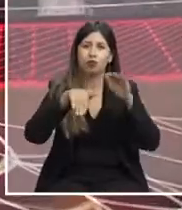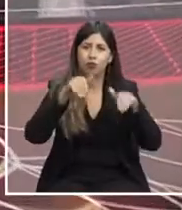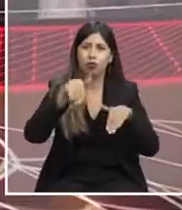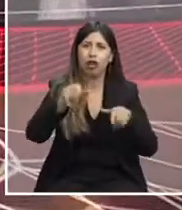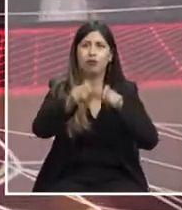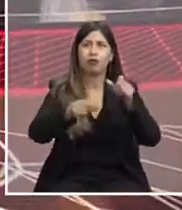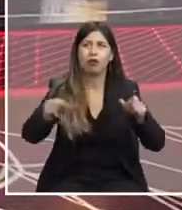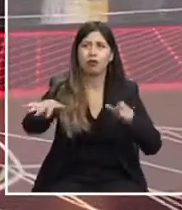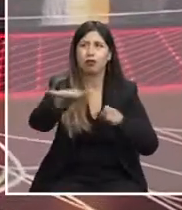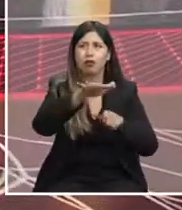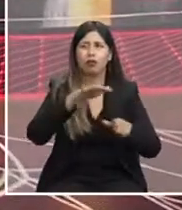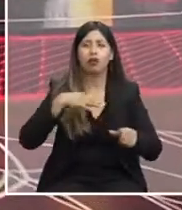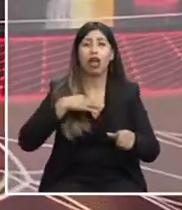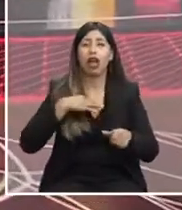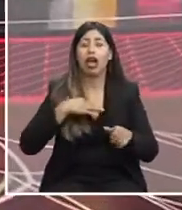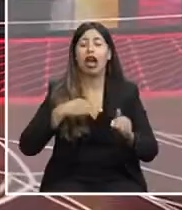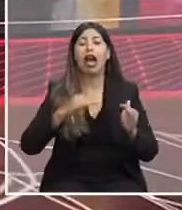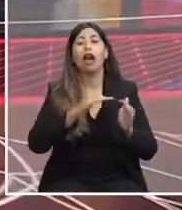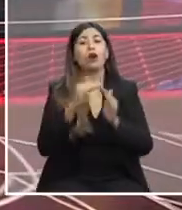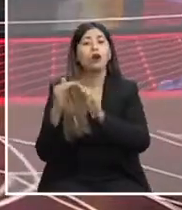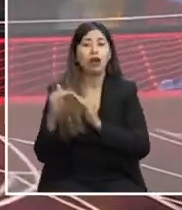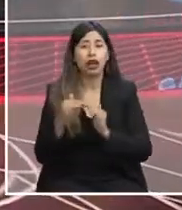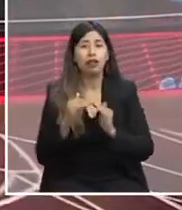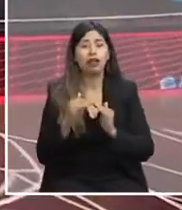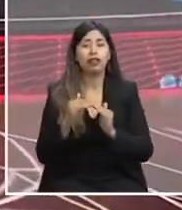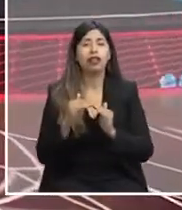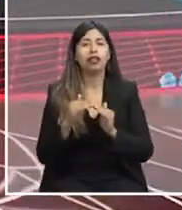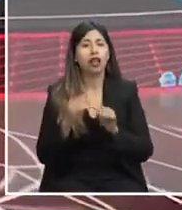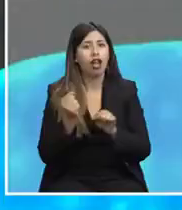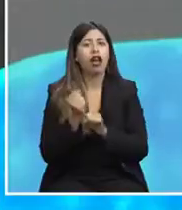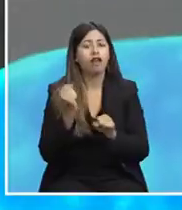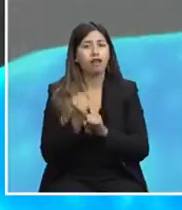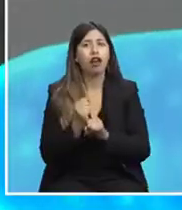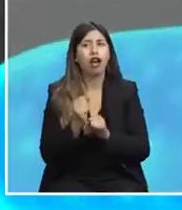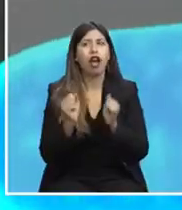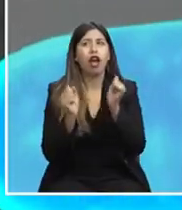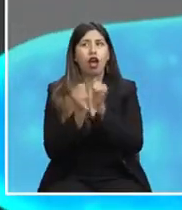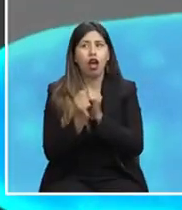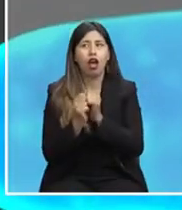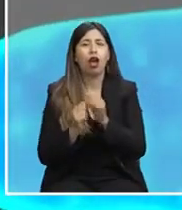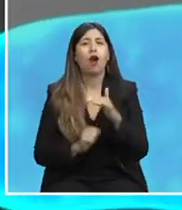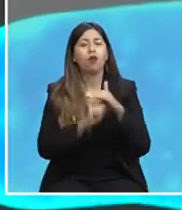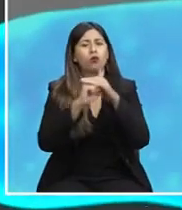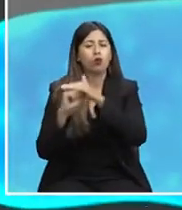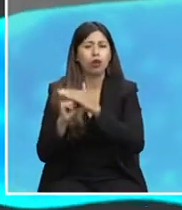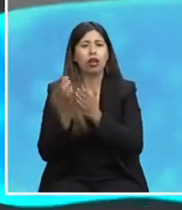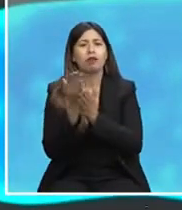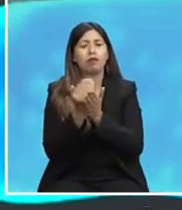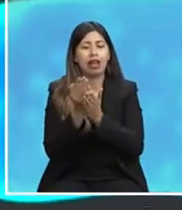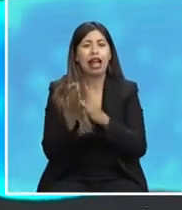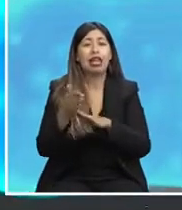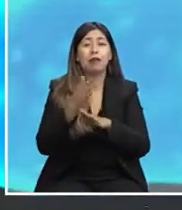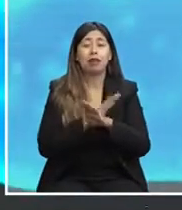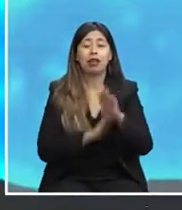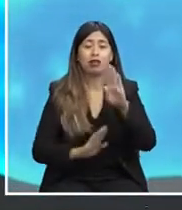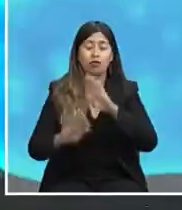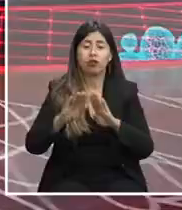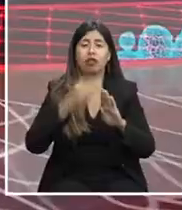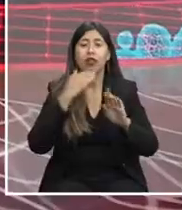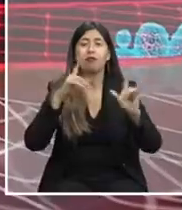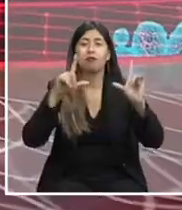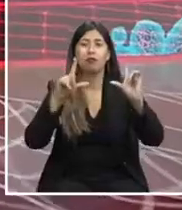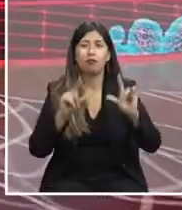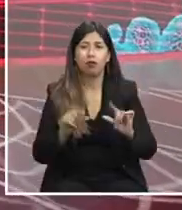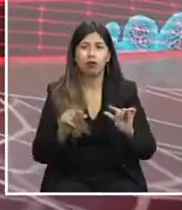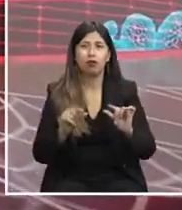sociedad civil, a las juntas de vecinos, a trabajar también junto a las autoridades y a los líderes con planes de prevención y mitigación, que hay veces que